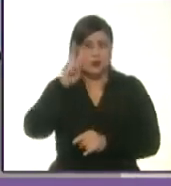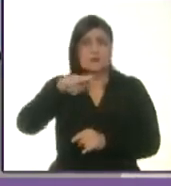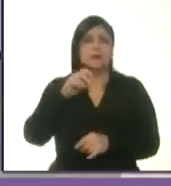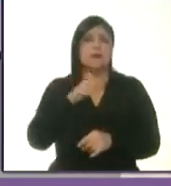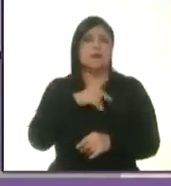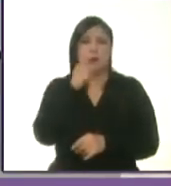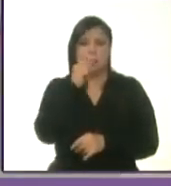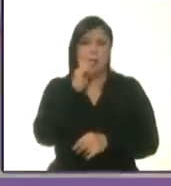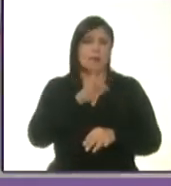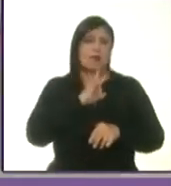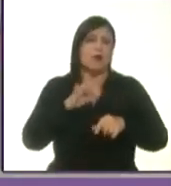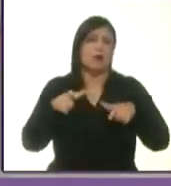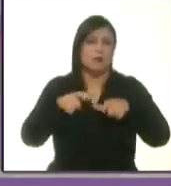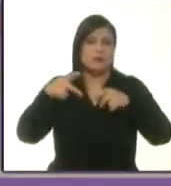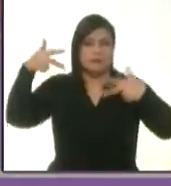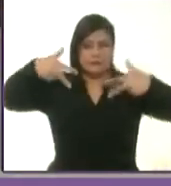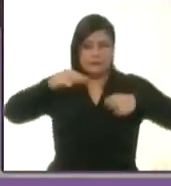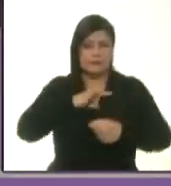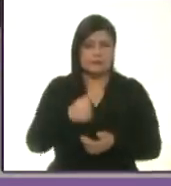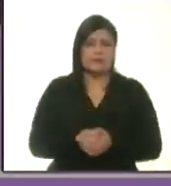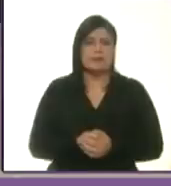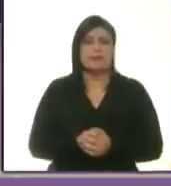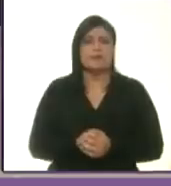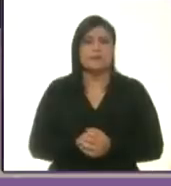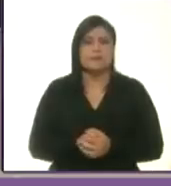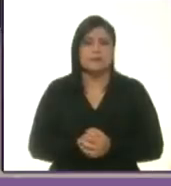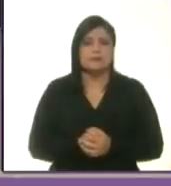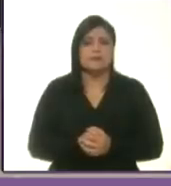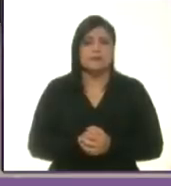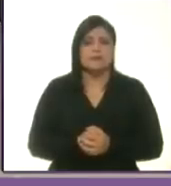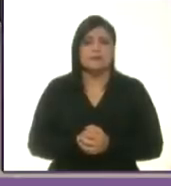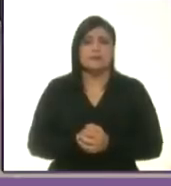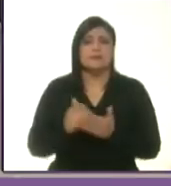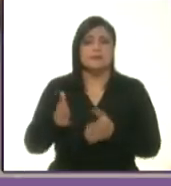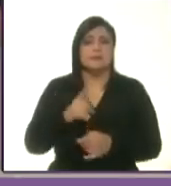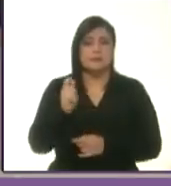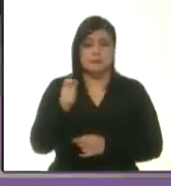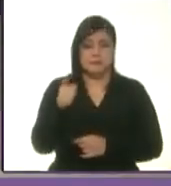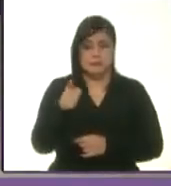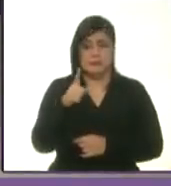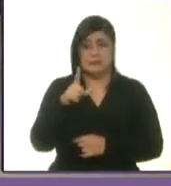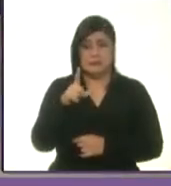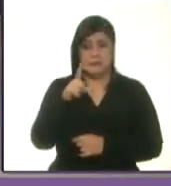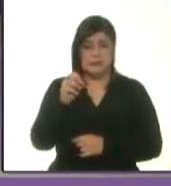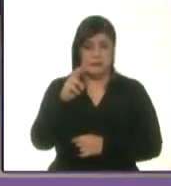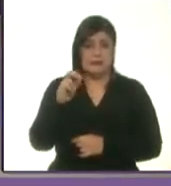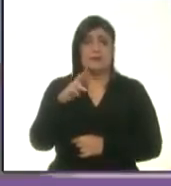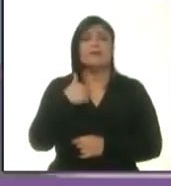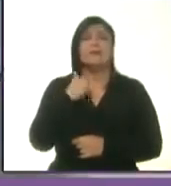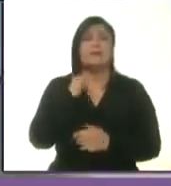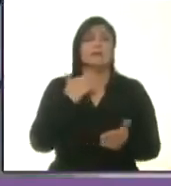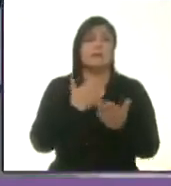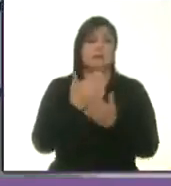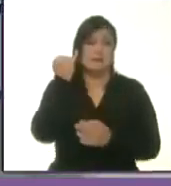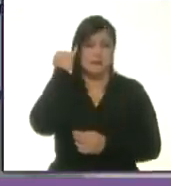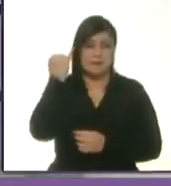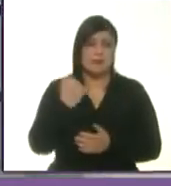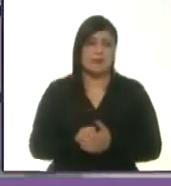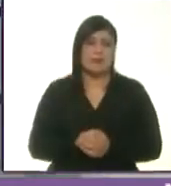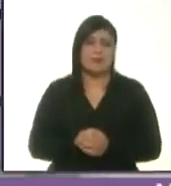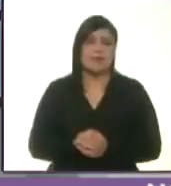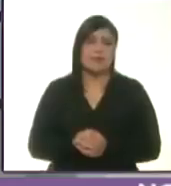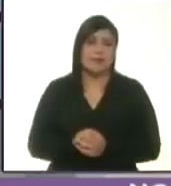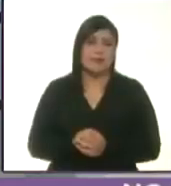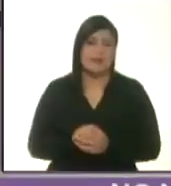encubierto bien bien y lograr que hacer el uso de su segundo adelante yo pondré propondré que